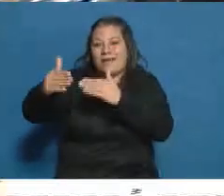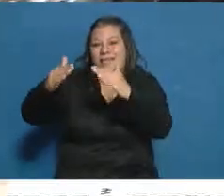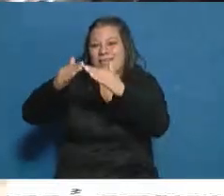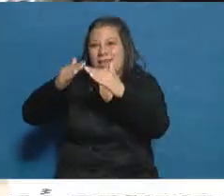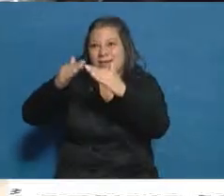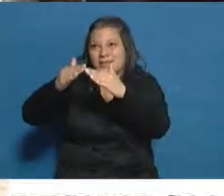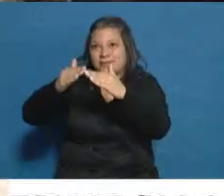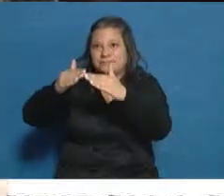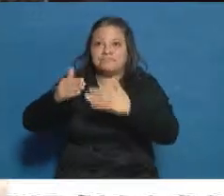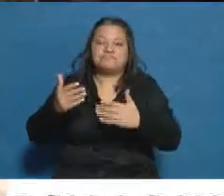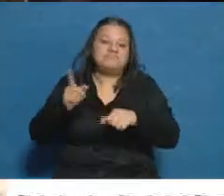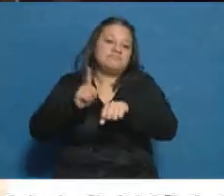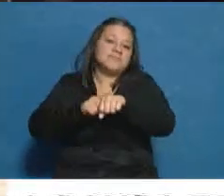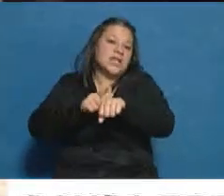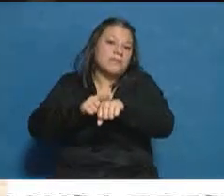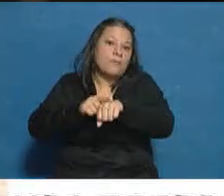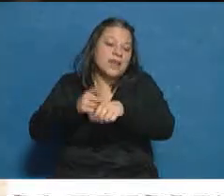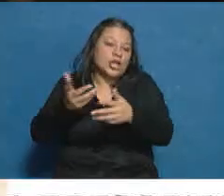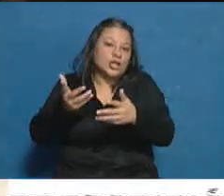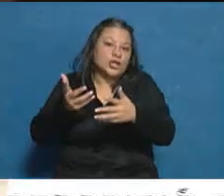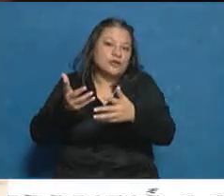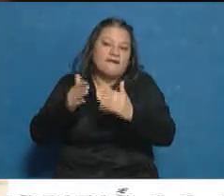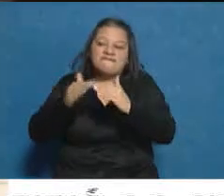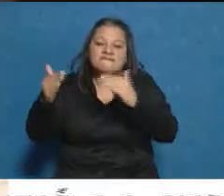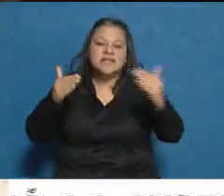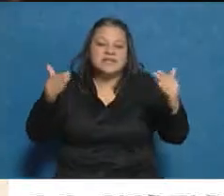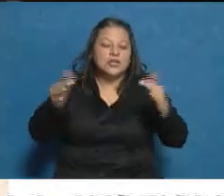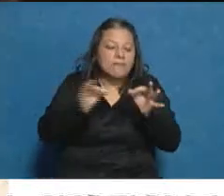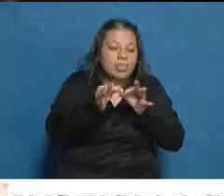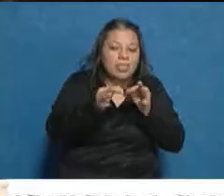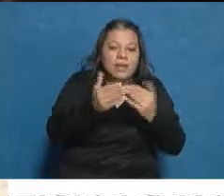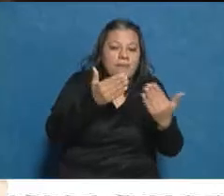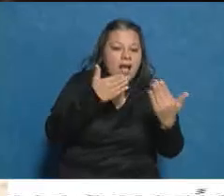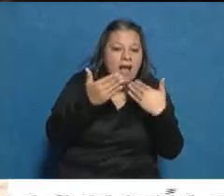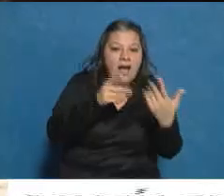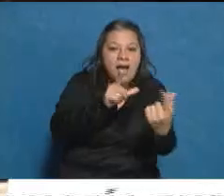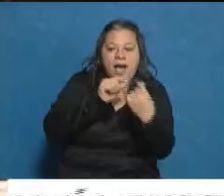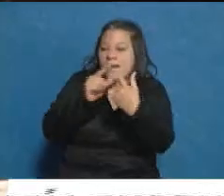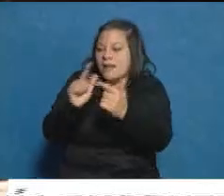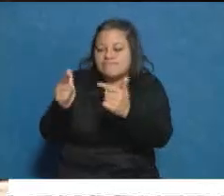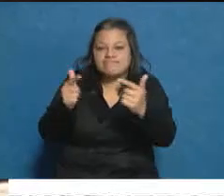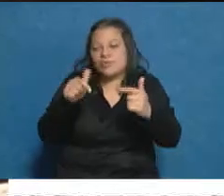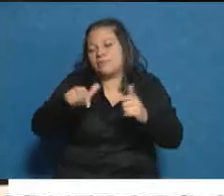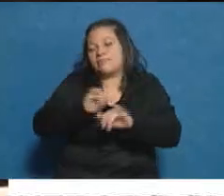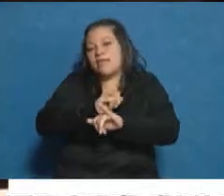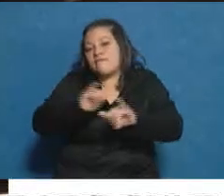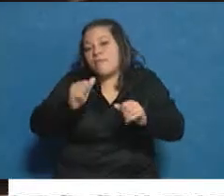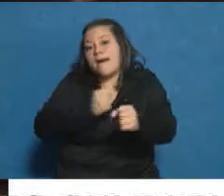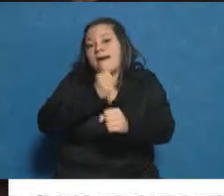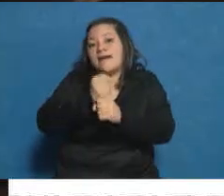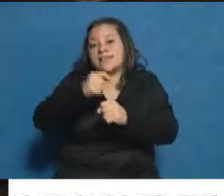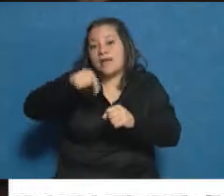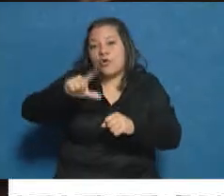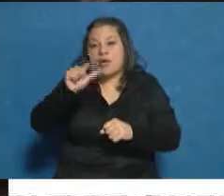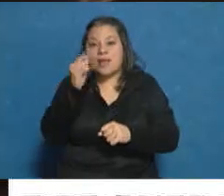hecho, y en este momento no tenemos a ningún vecino por aquí cerca para poder hablar con ellos, pero bueno, esta sería la información hasta el momento,